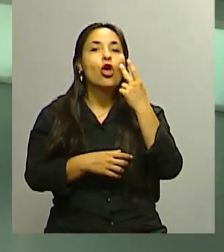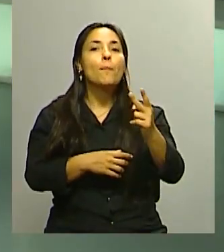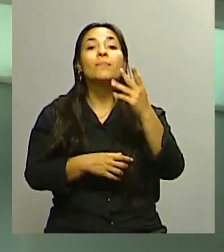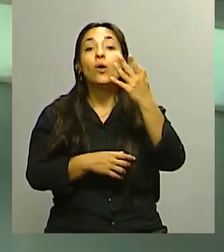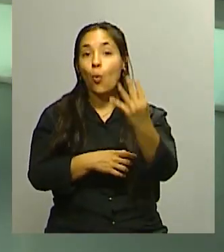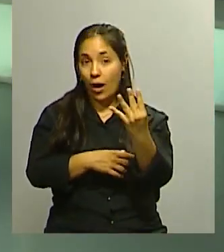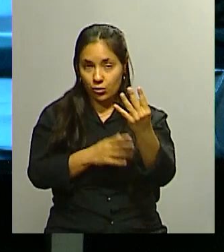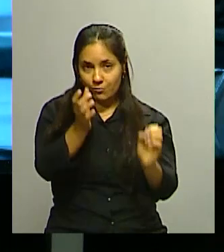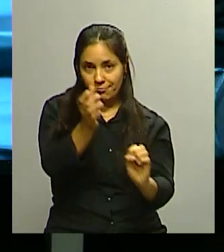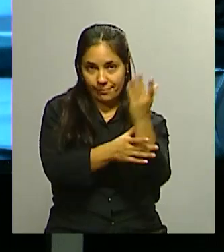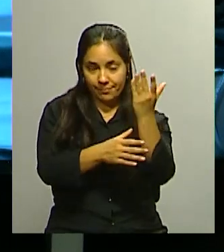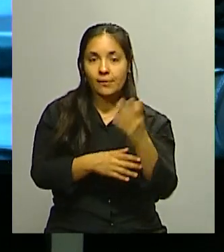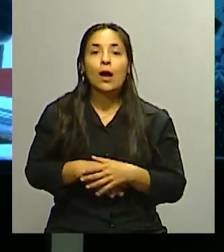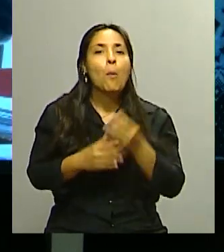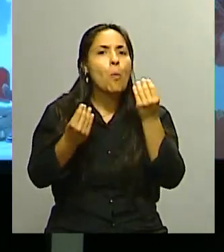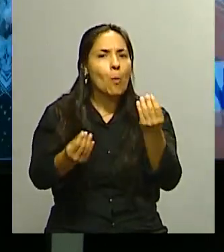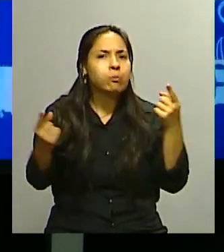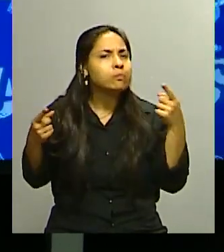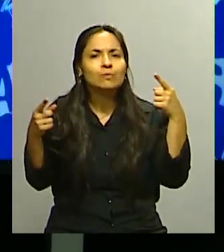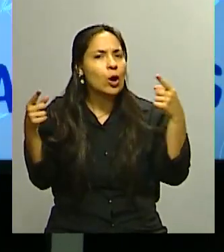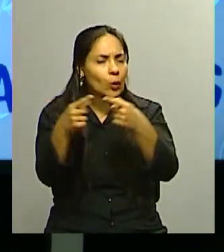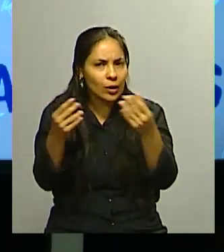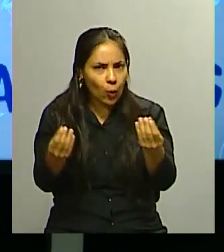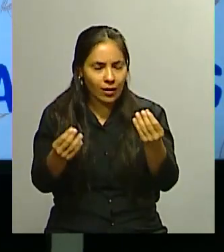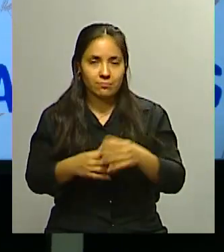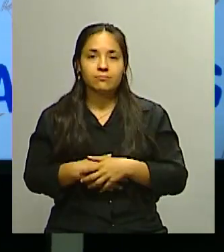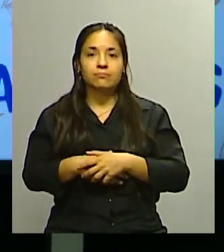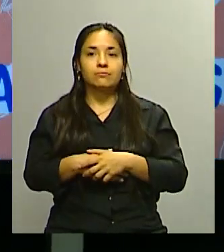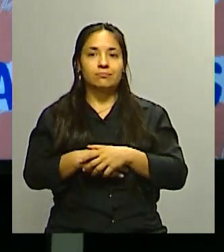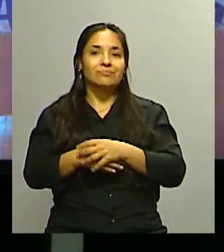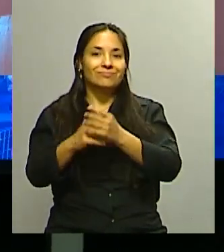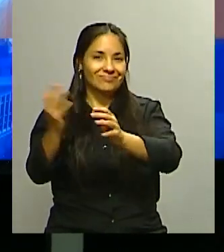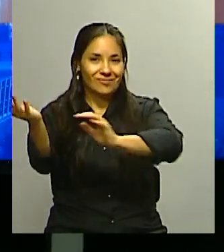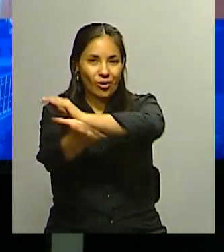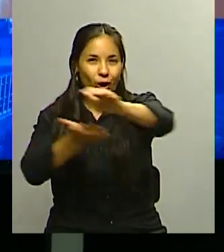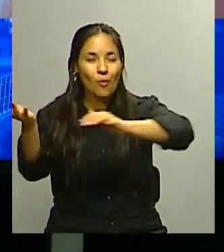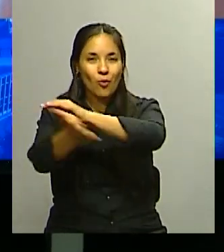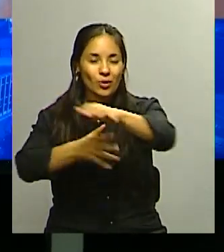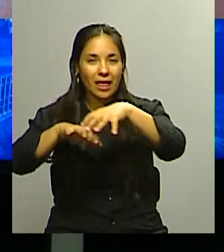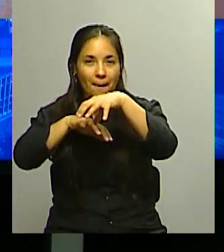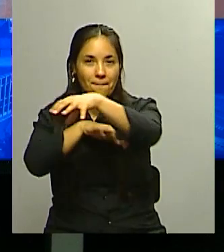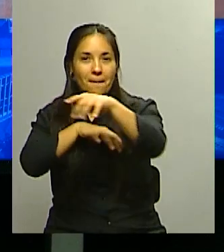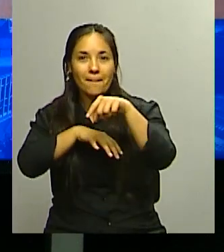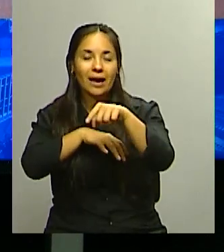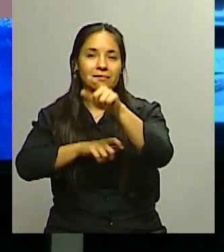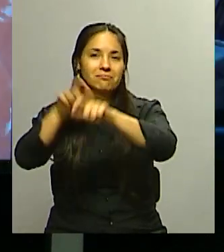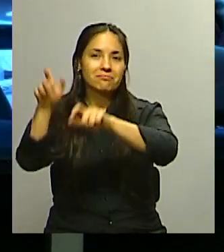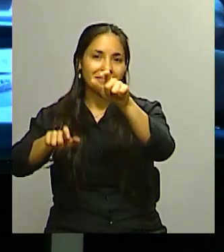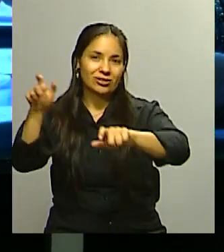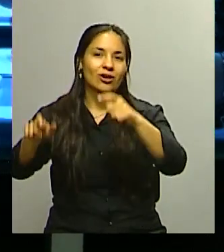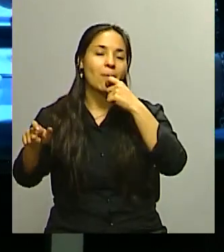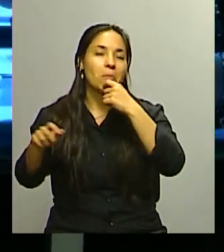la intención de hacer llegar a una parte de la población, que es quizás personas de